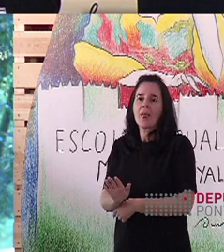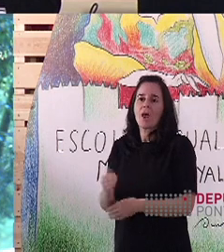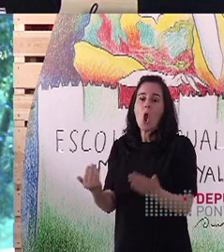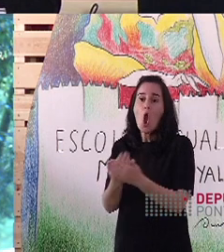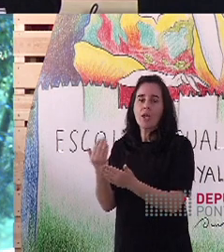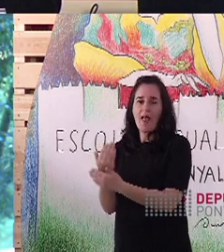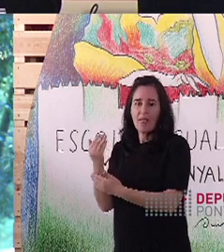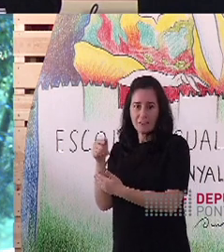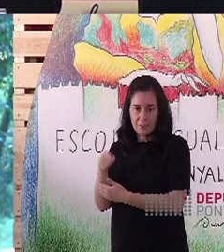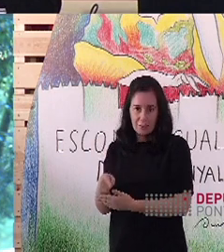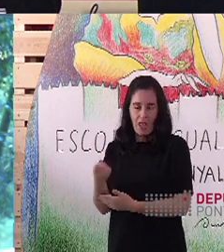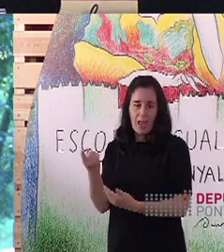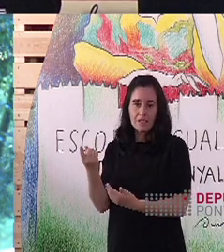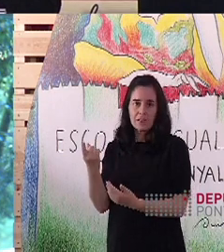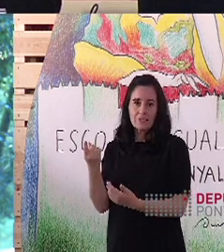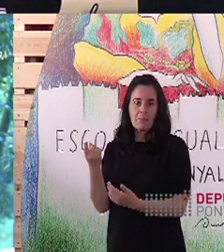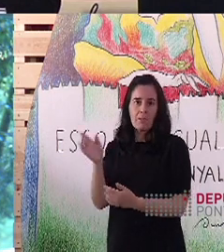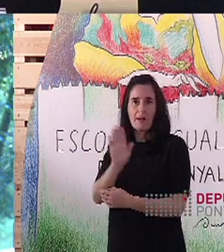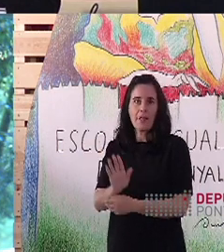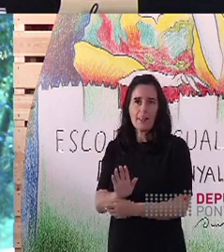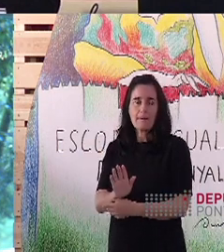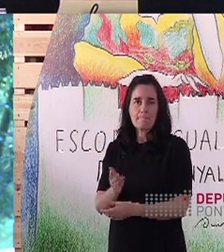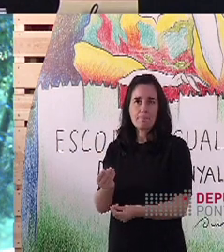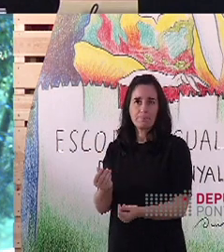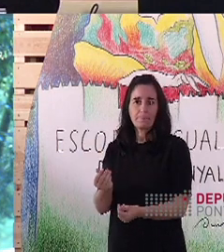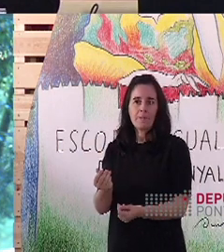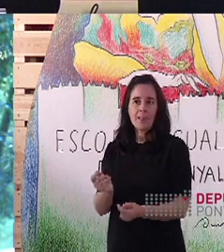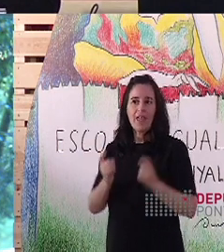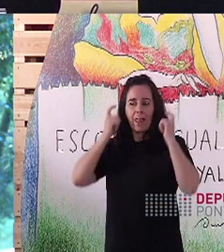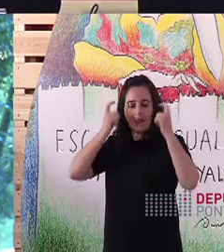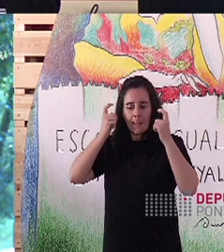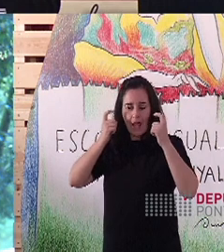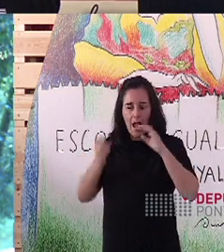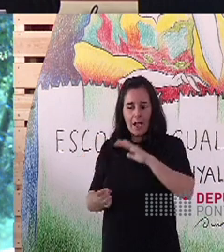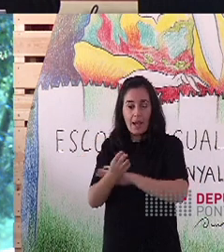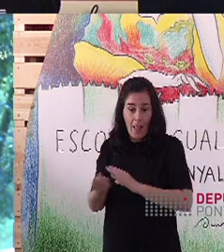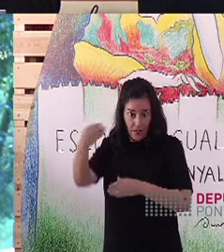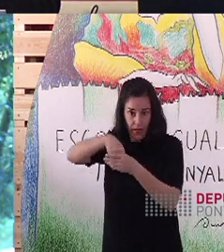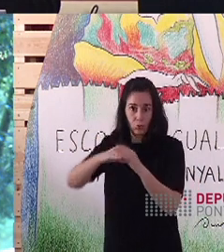jornadas no, que se intentaron hacer en la universidad